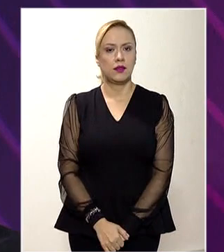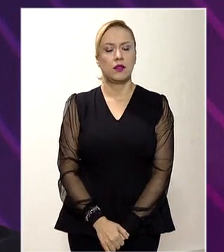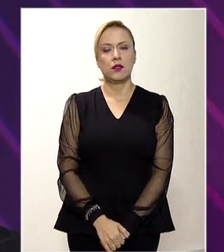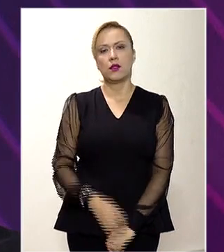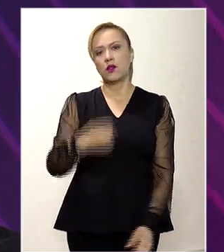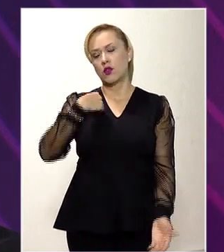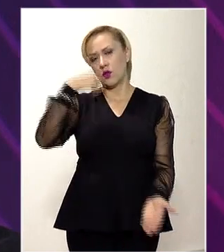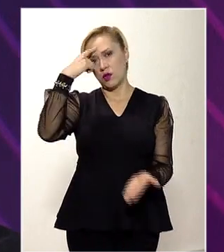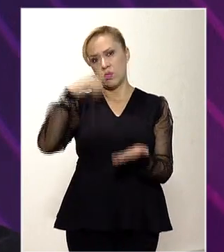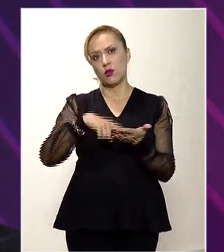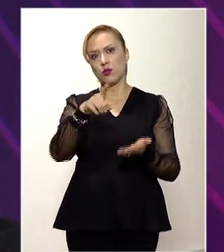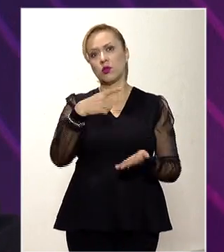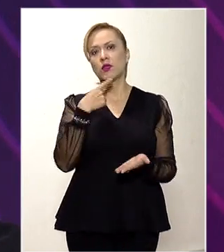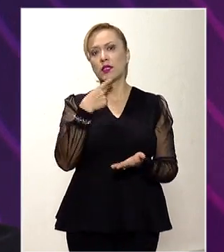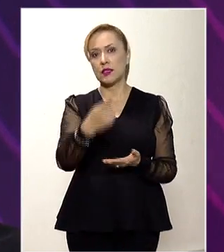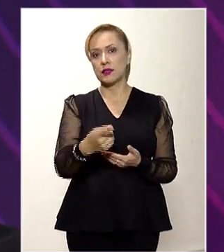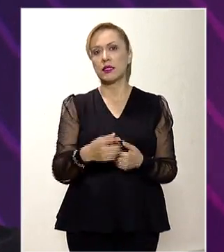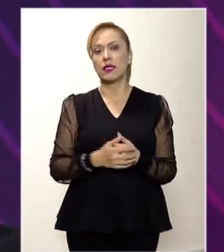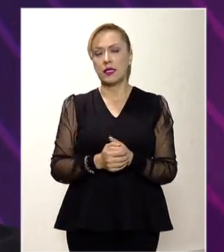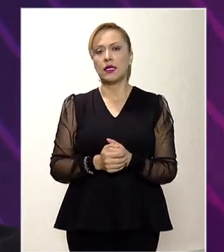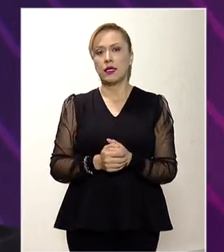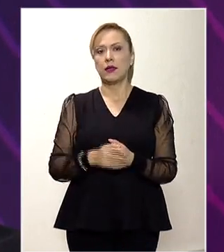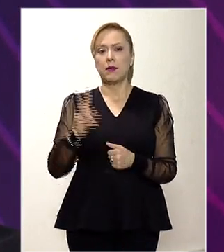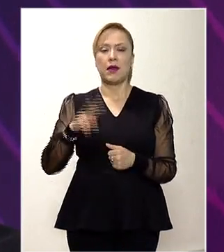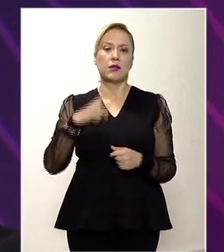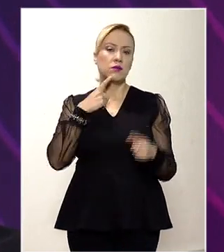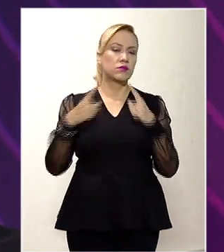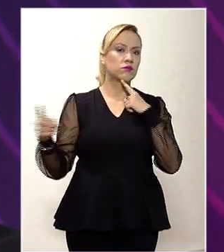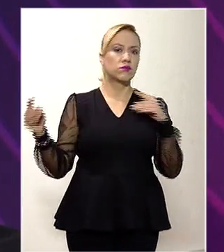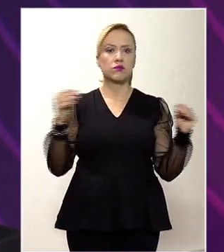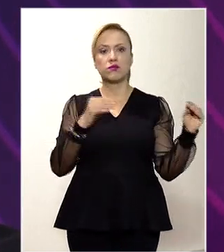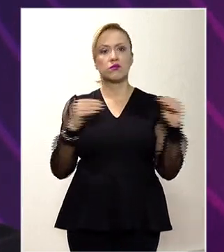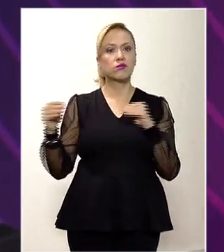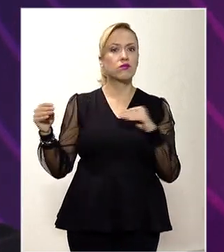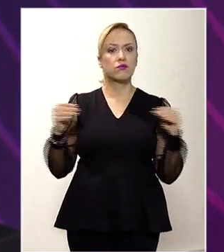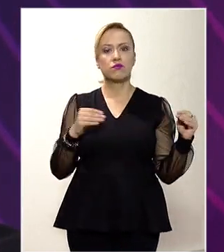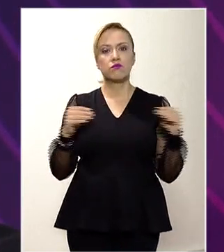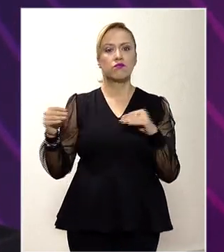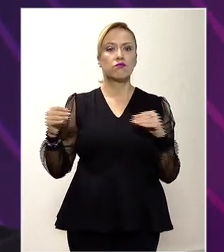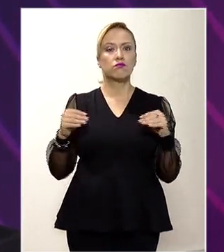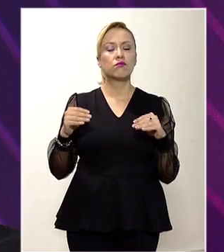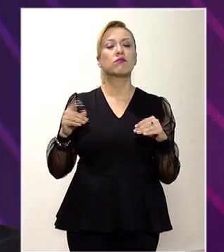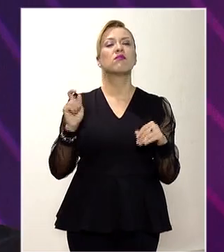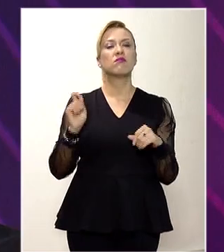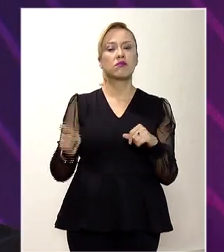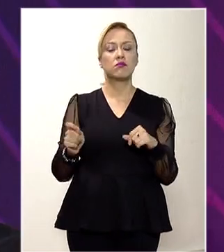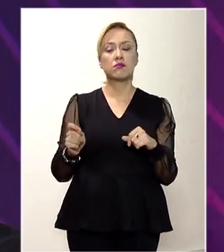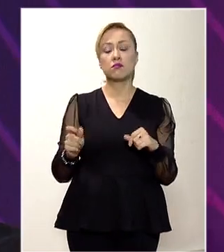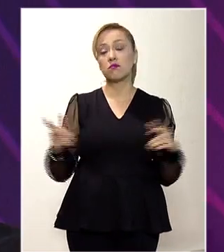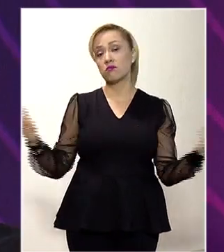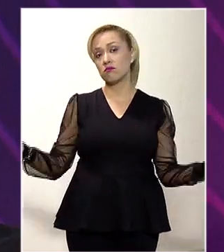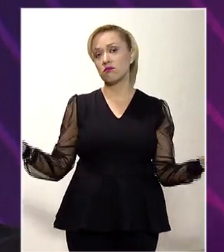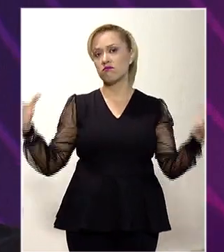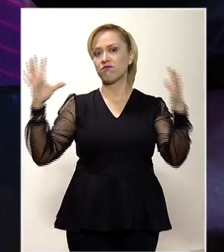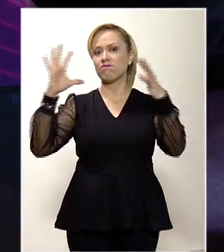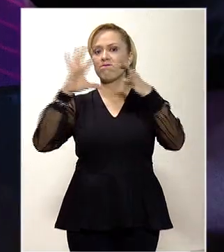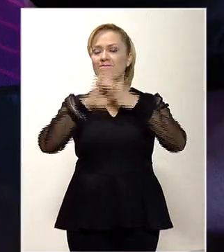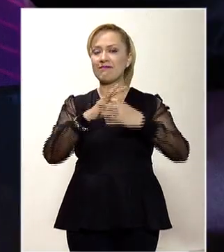que estás mencionando, o sea, nos trae a una discusión que además en este programa siempre está presente, que es las relaciones de poder,